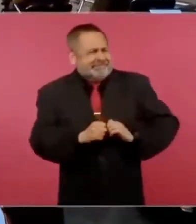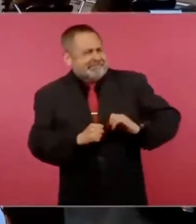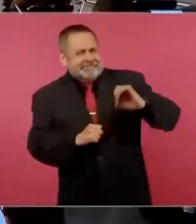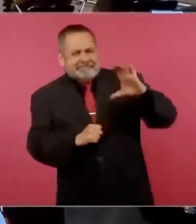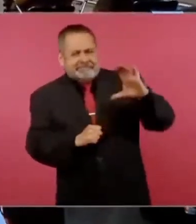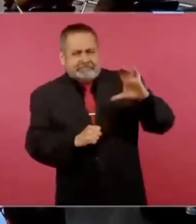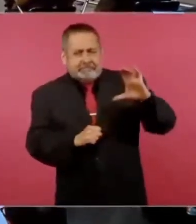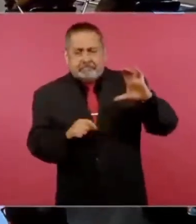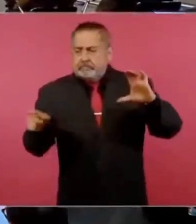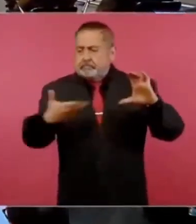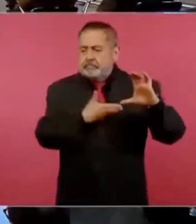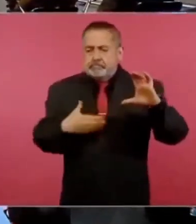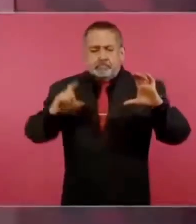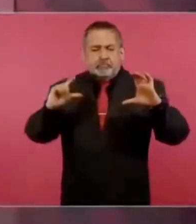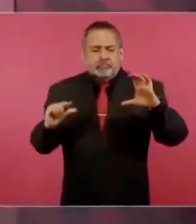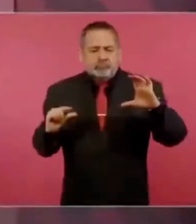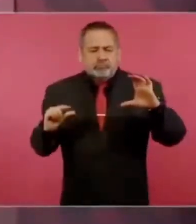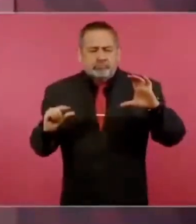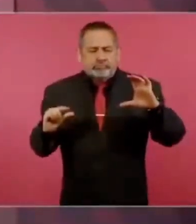que el presidente.